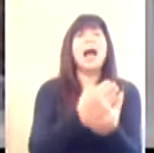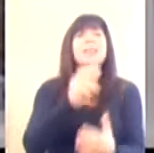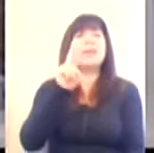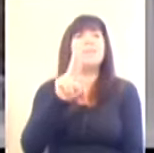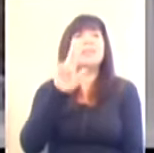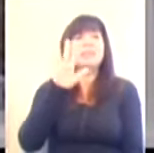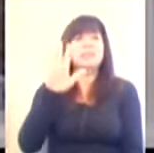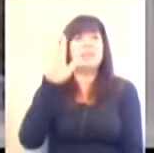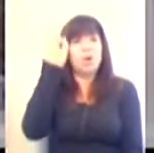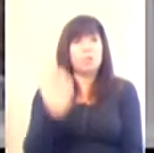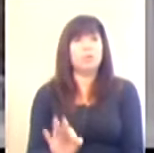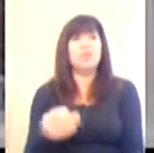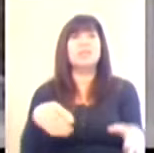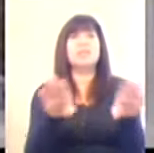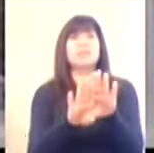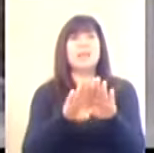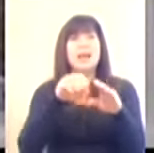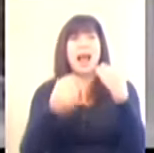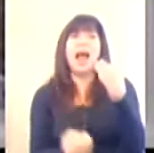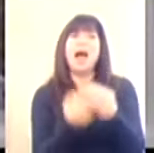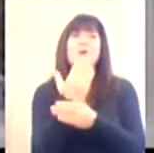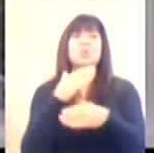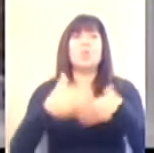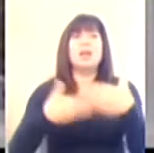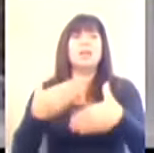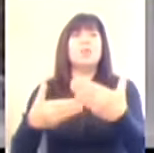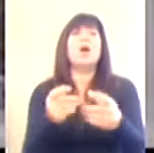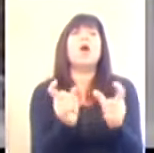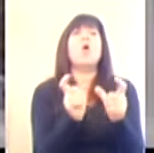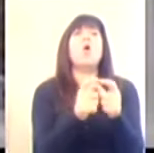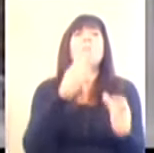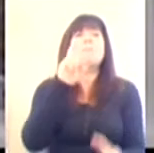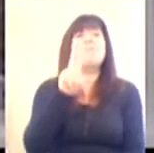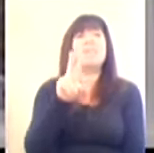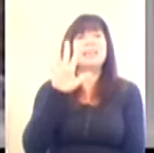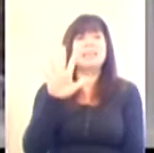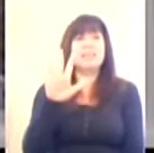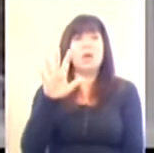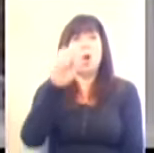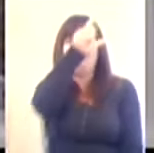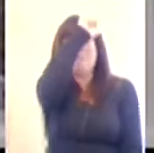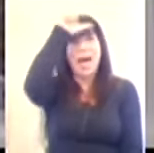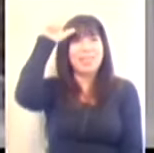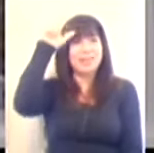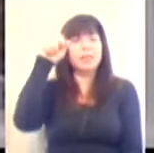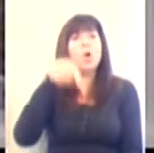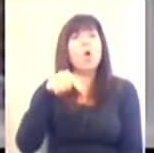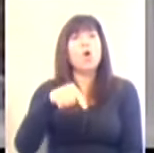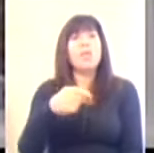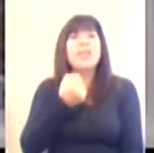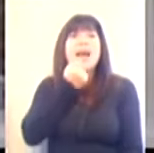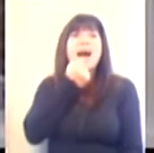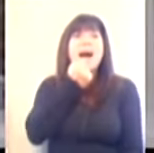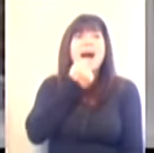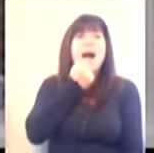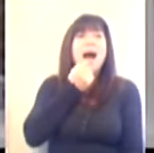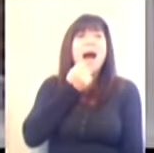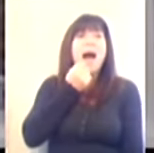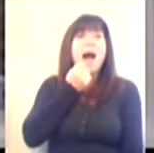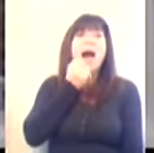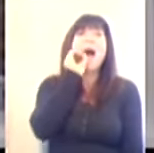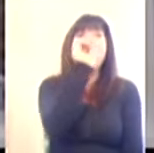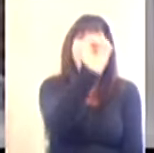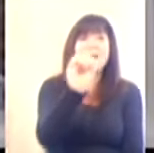25% de cierre que fue actualizado en la COP25 en Madrid, y hoy tras el anuncio del cierre anticipado de